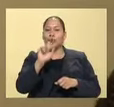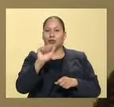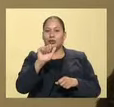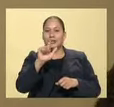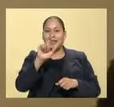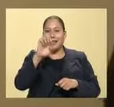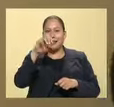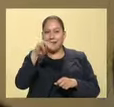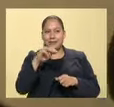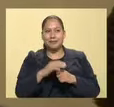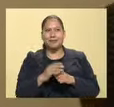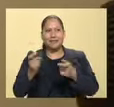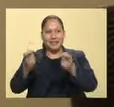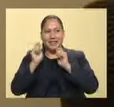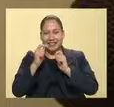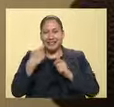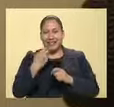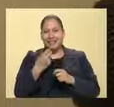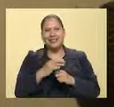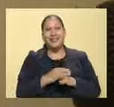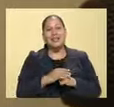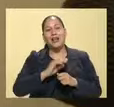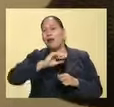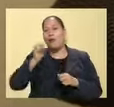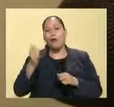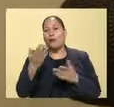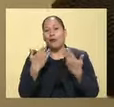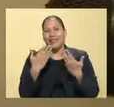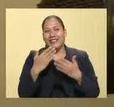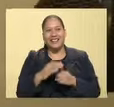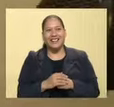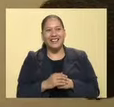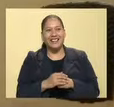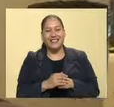Uh-huh. Ese fue el que me tocó. Ya no alcancé a otro.